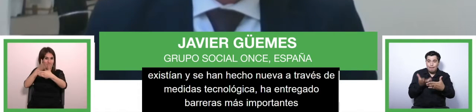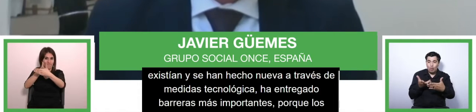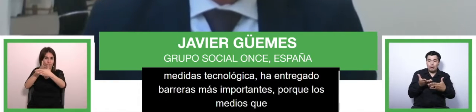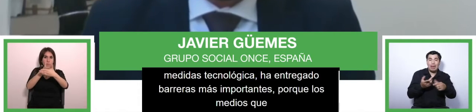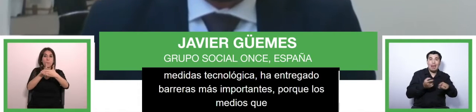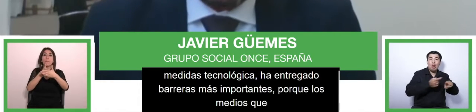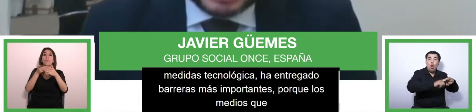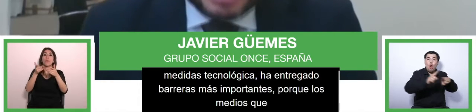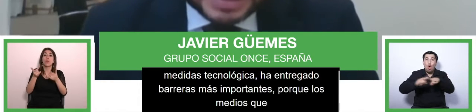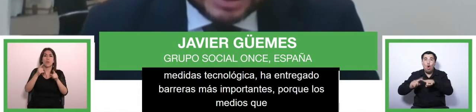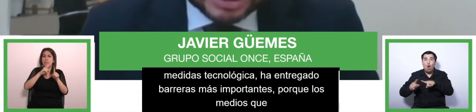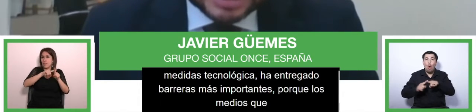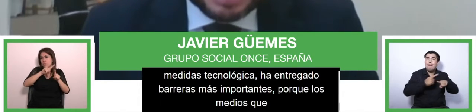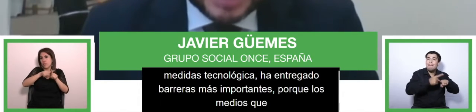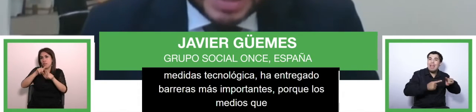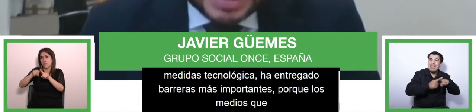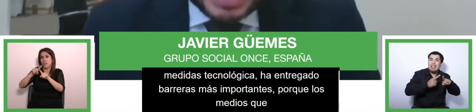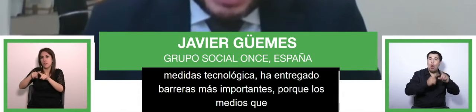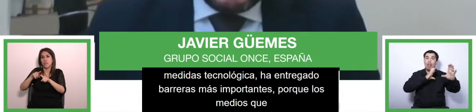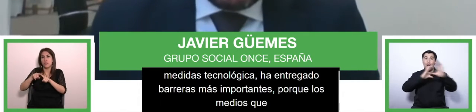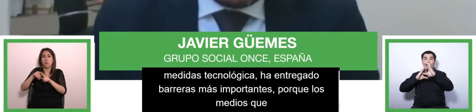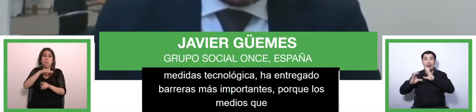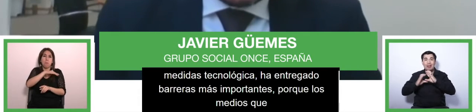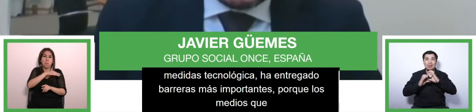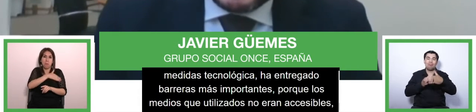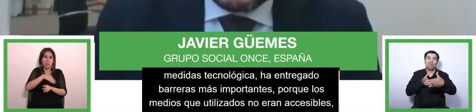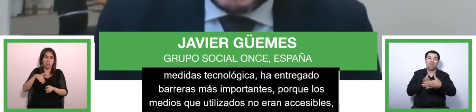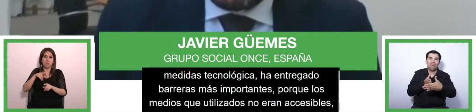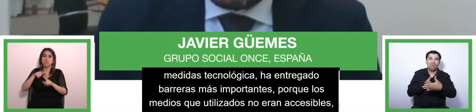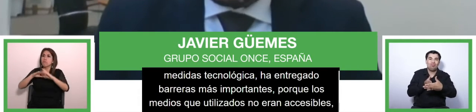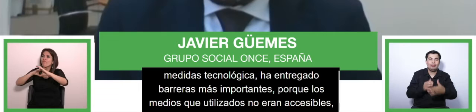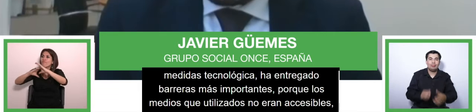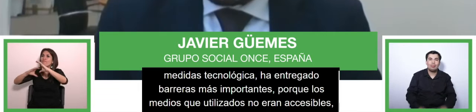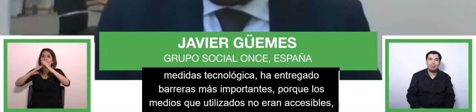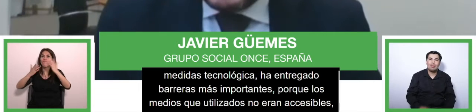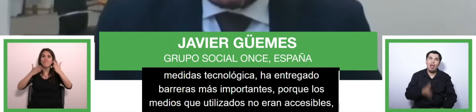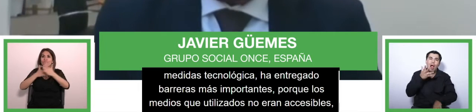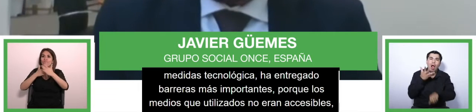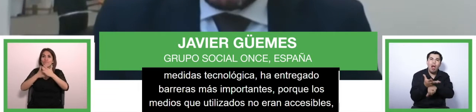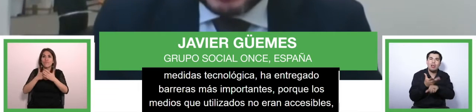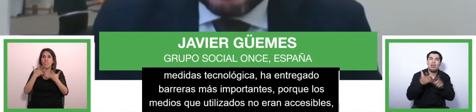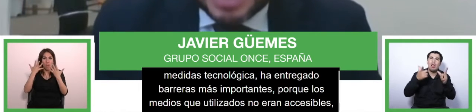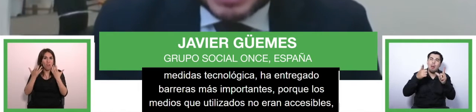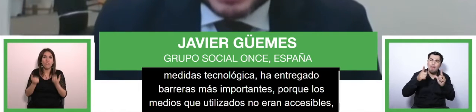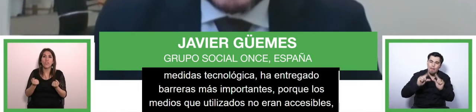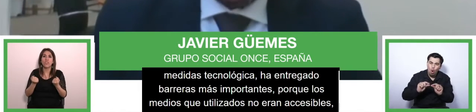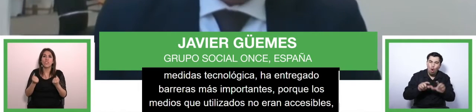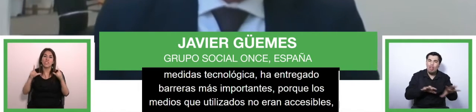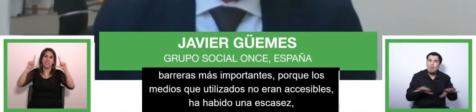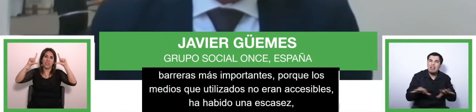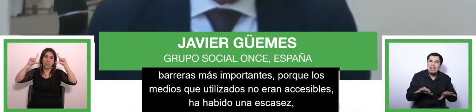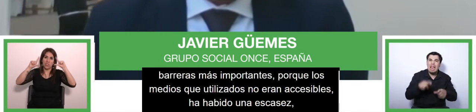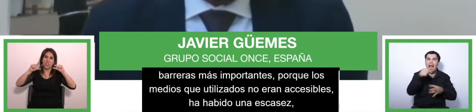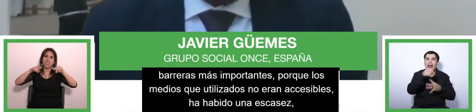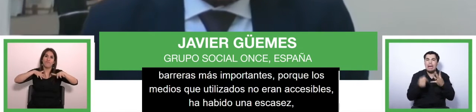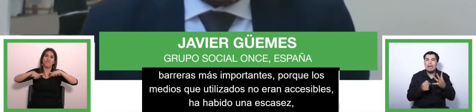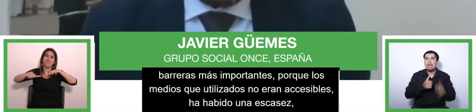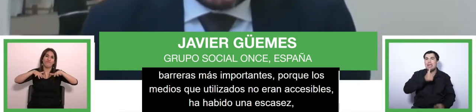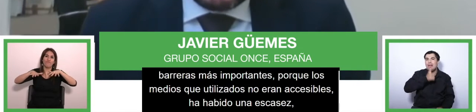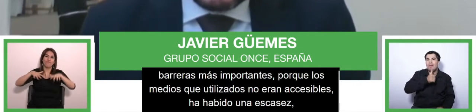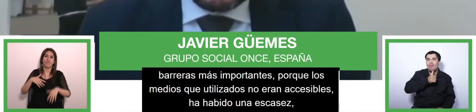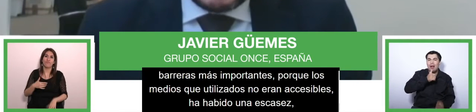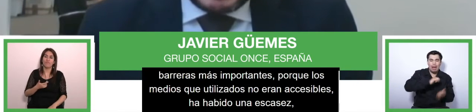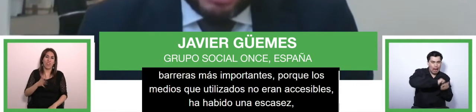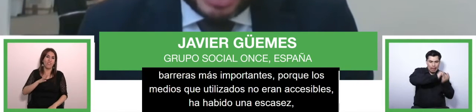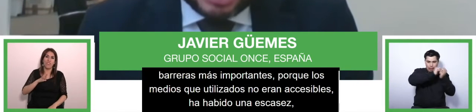los medios sobre todo telemáticos. Ha habido una escasez, ha habido de materiales y ha habido una falta de adaptación de